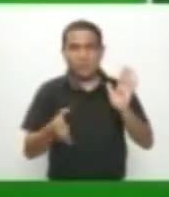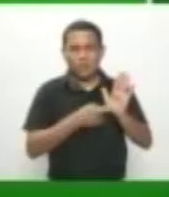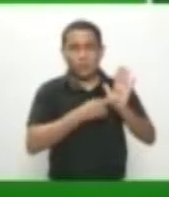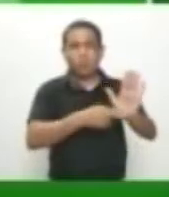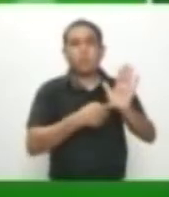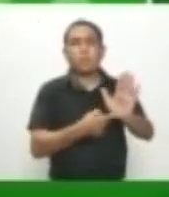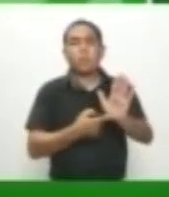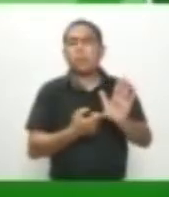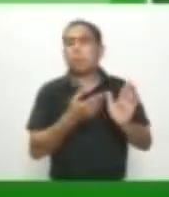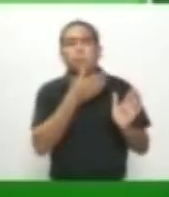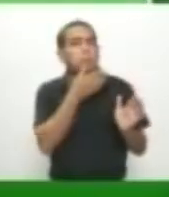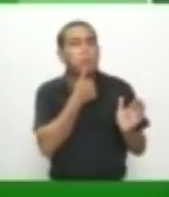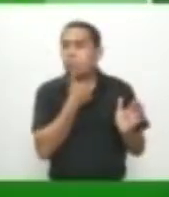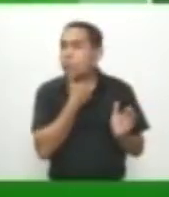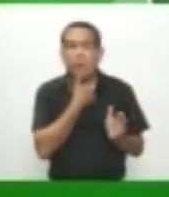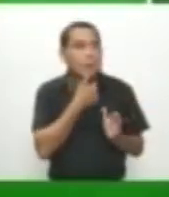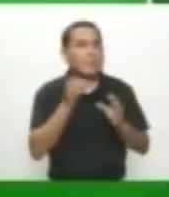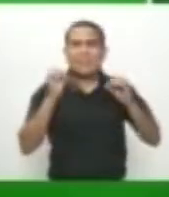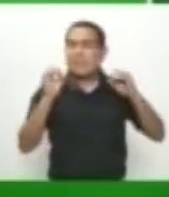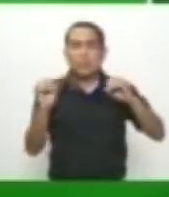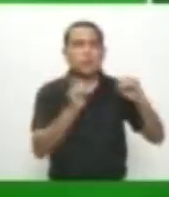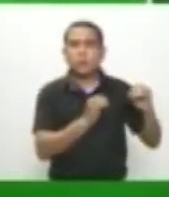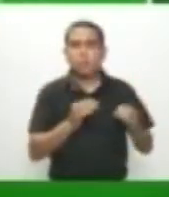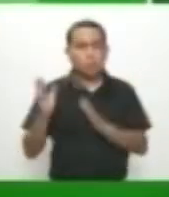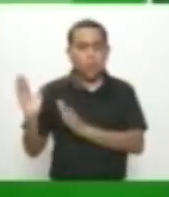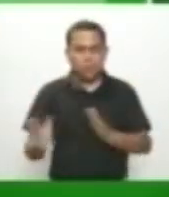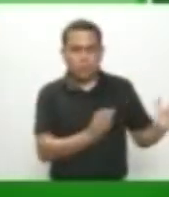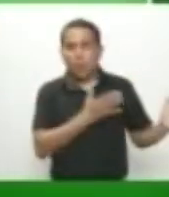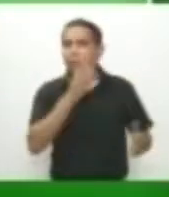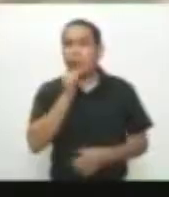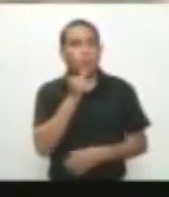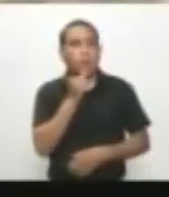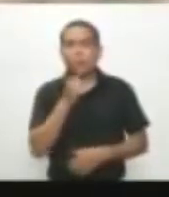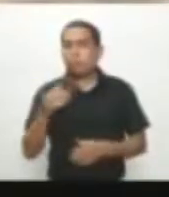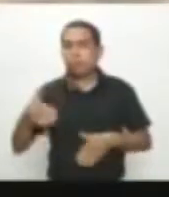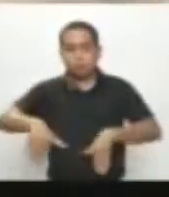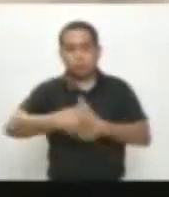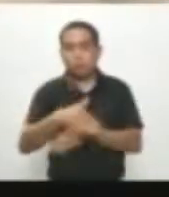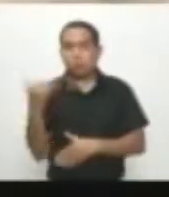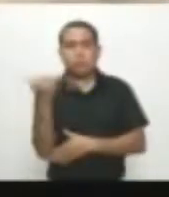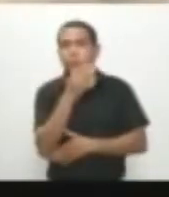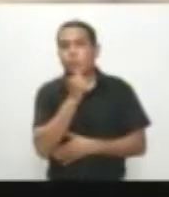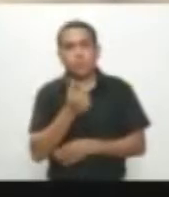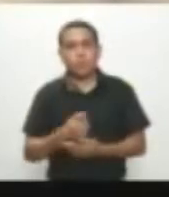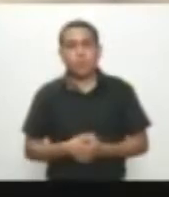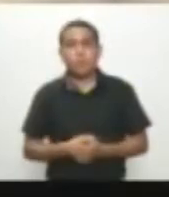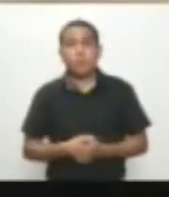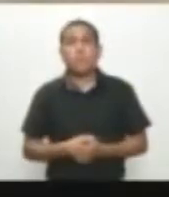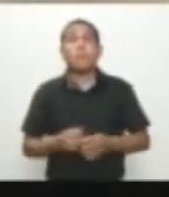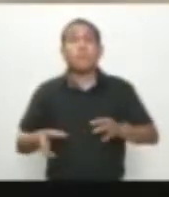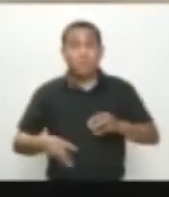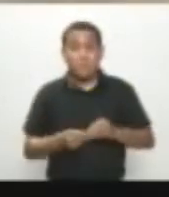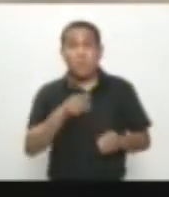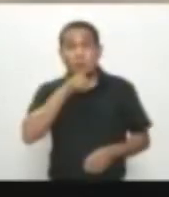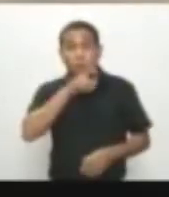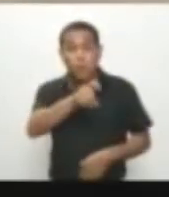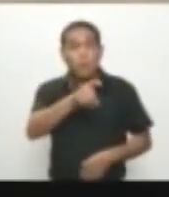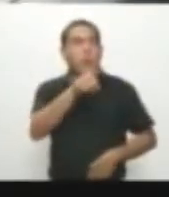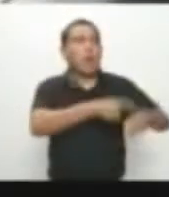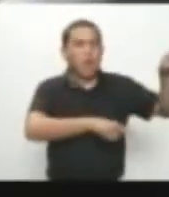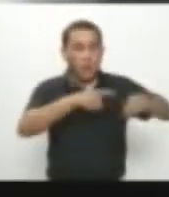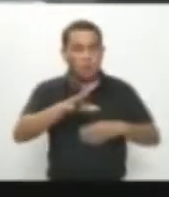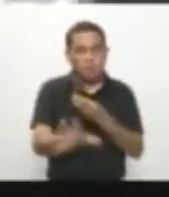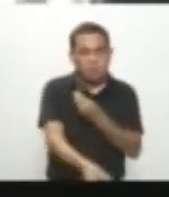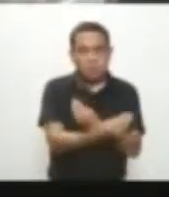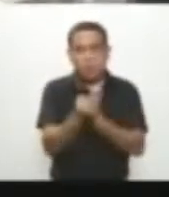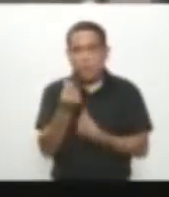azules, no se ha generado ninguna organización alrededor de las zonas azules. En Bucaramanga, terceros se están quedando con los dineros. Las